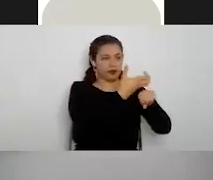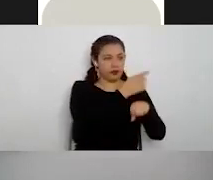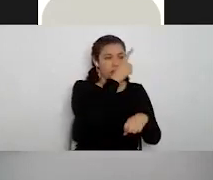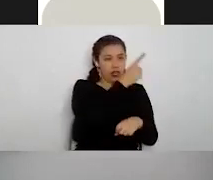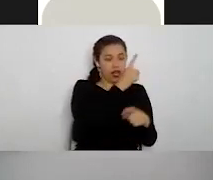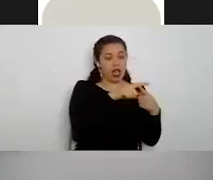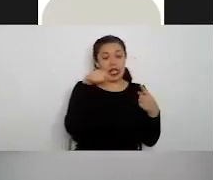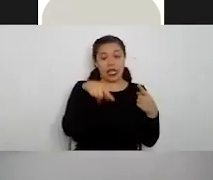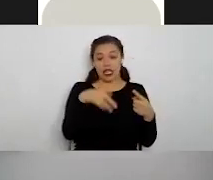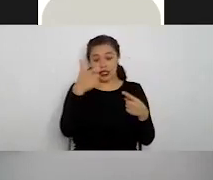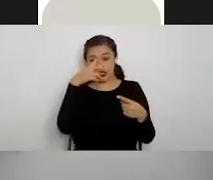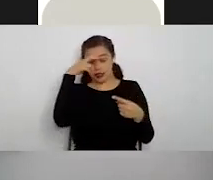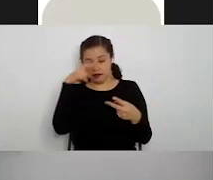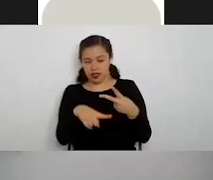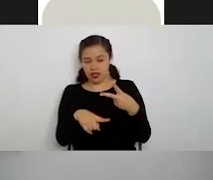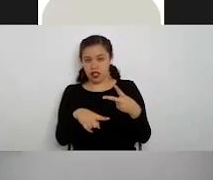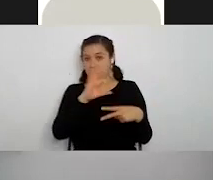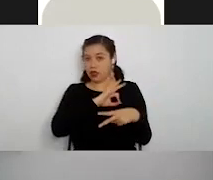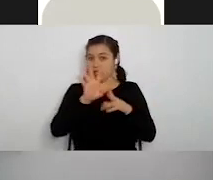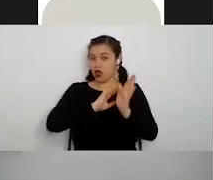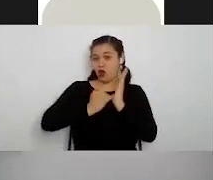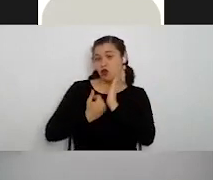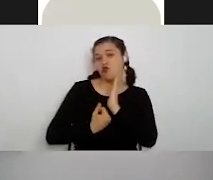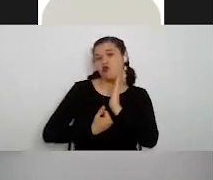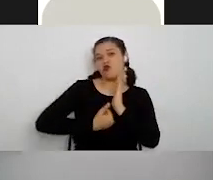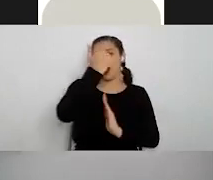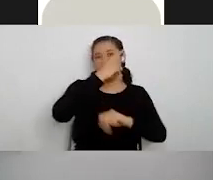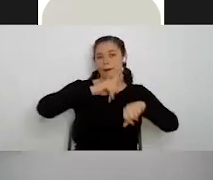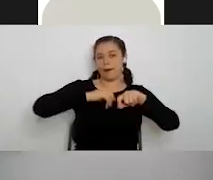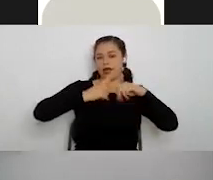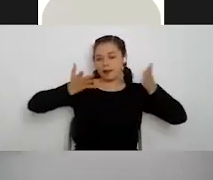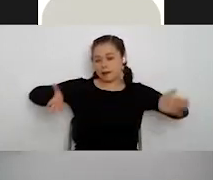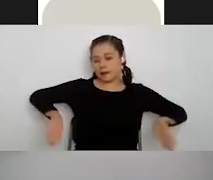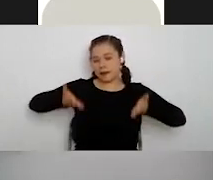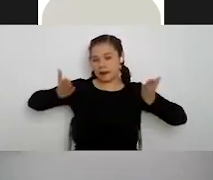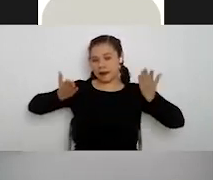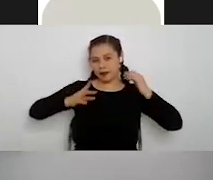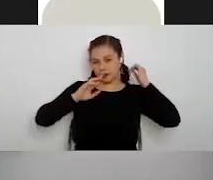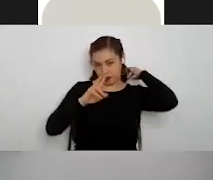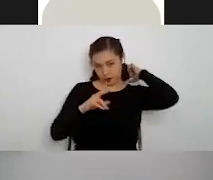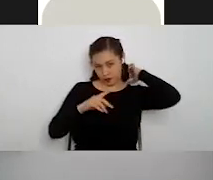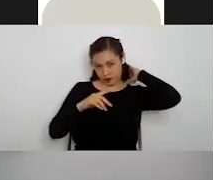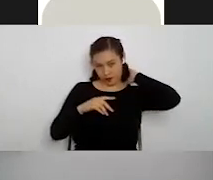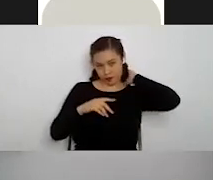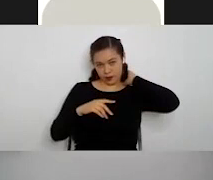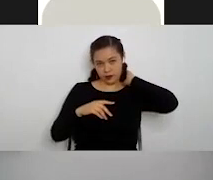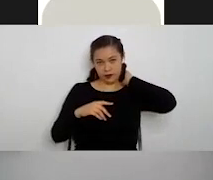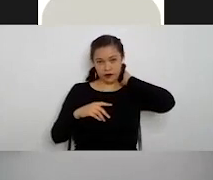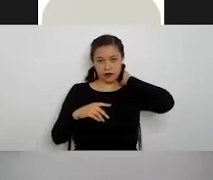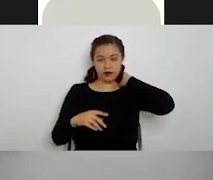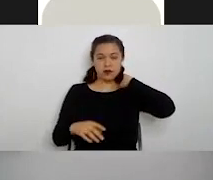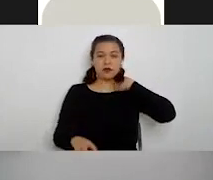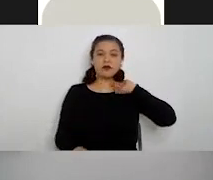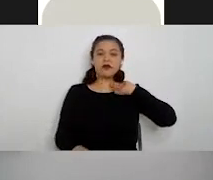México pueden tener un impulso adicional por este fenómeno. De hecho, los datos que he